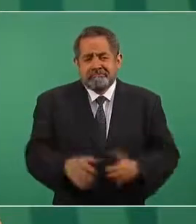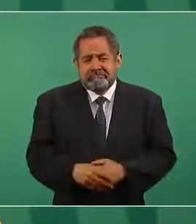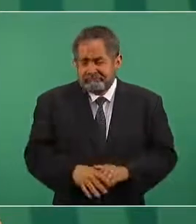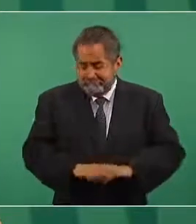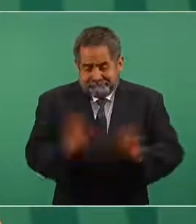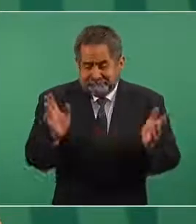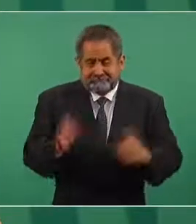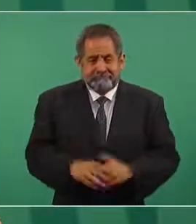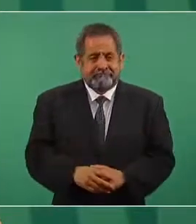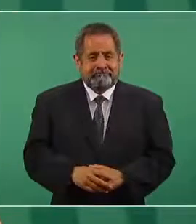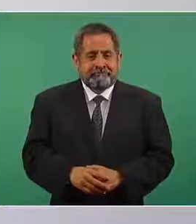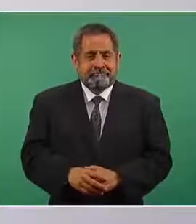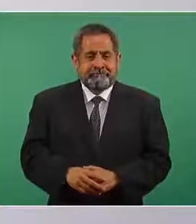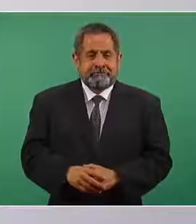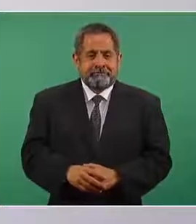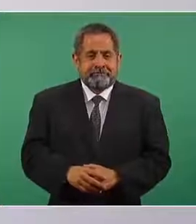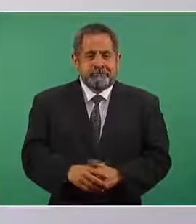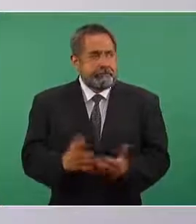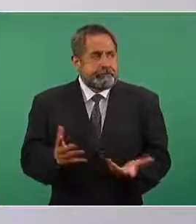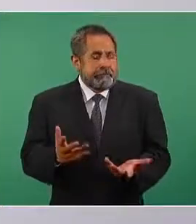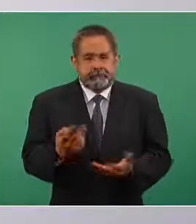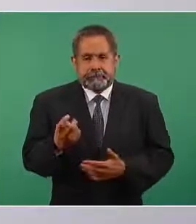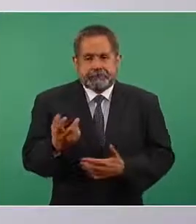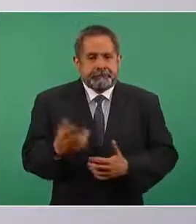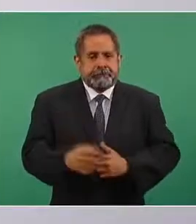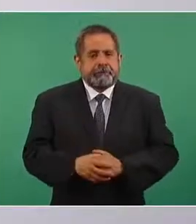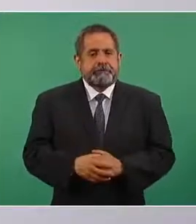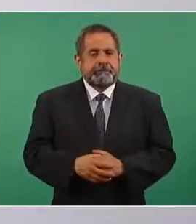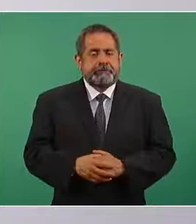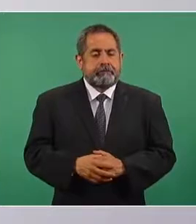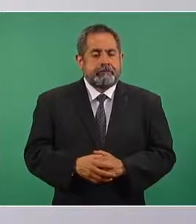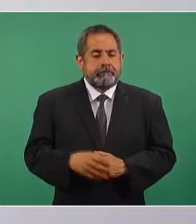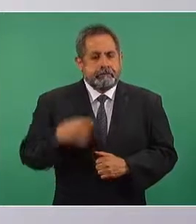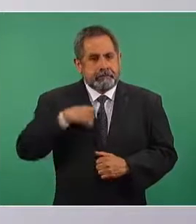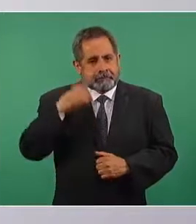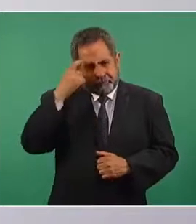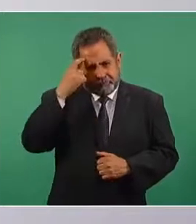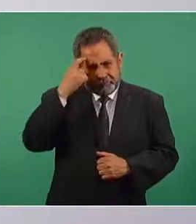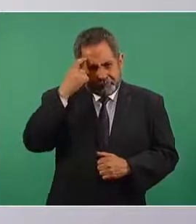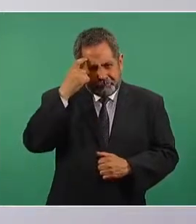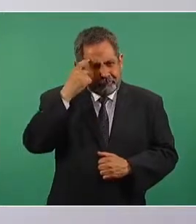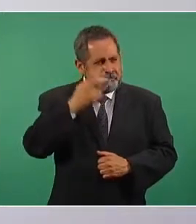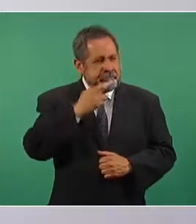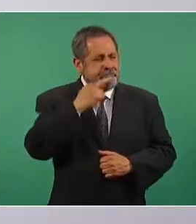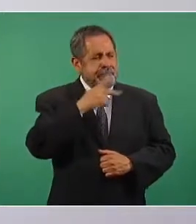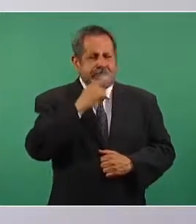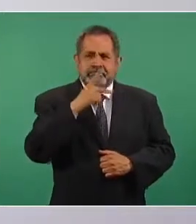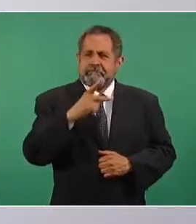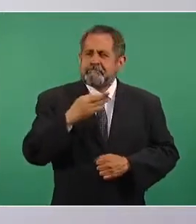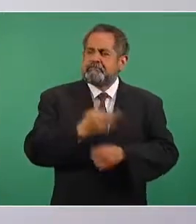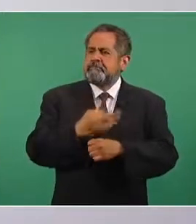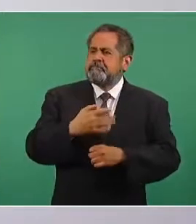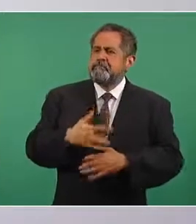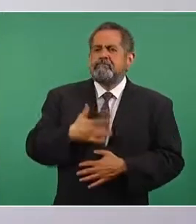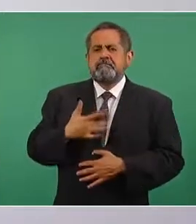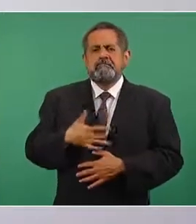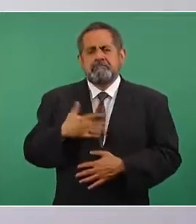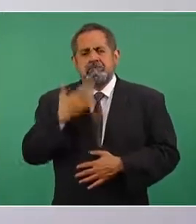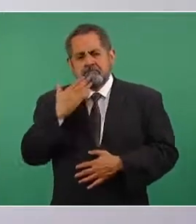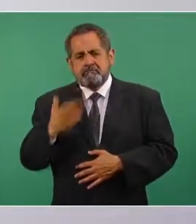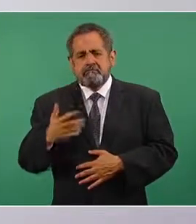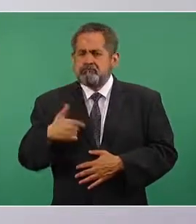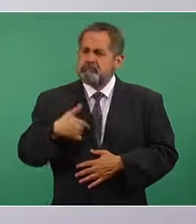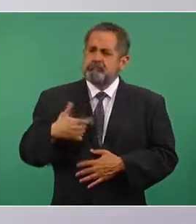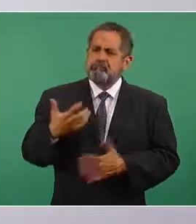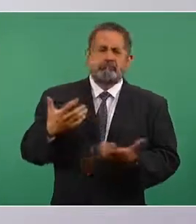Nada. ¿Y por qué no llevarnos la satisfacción de haber